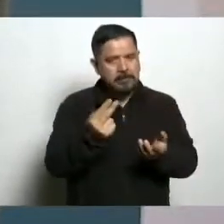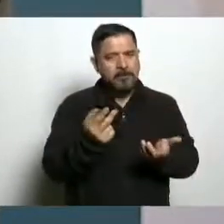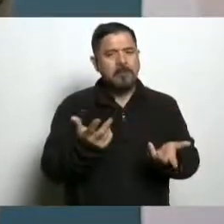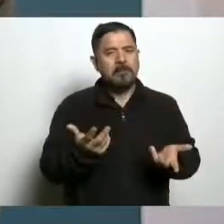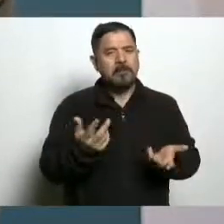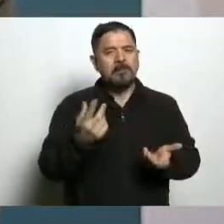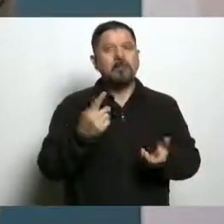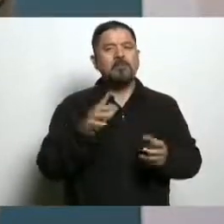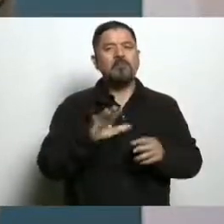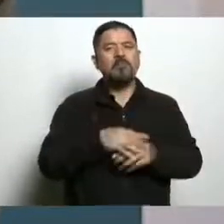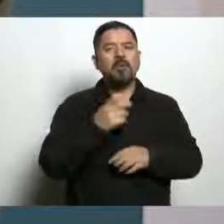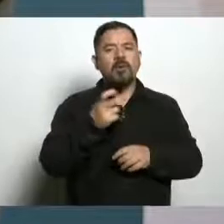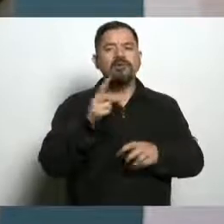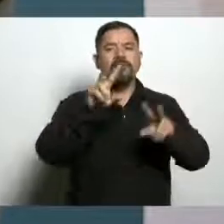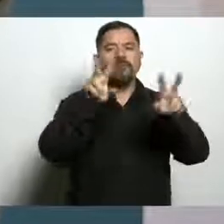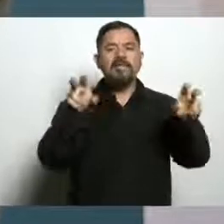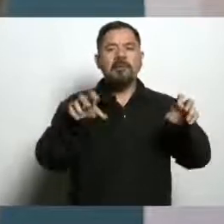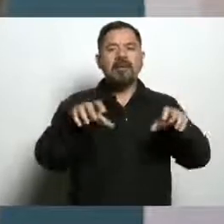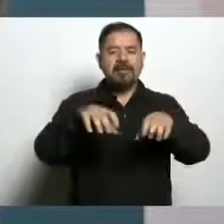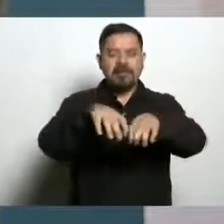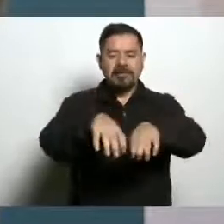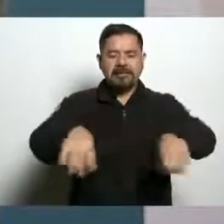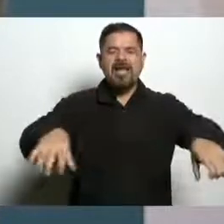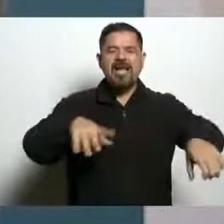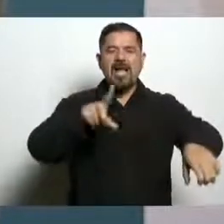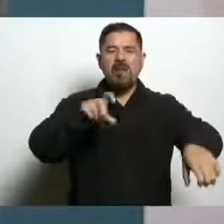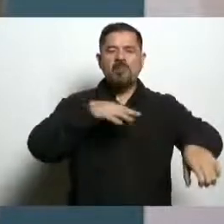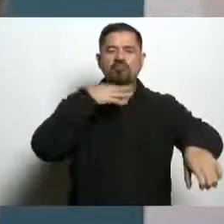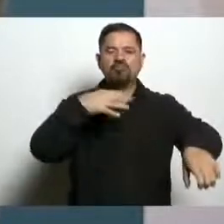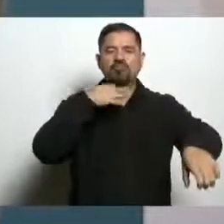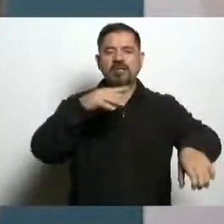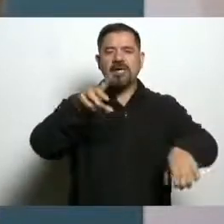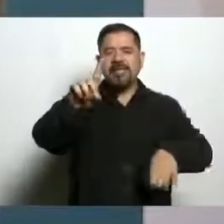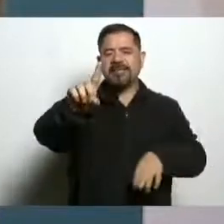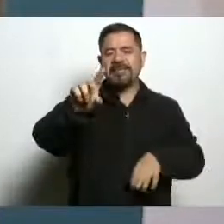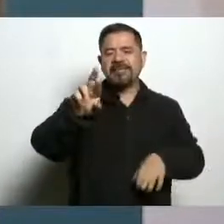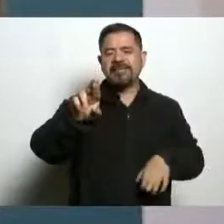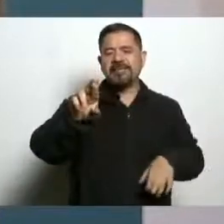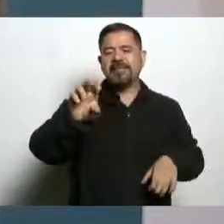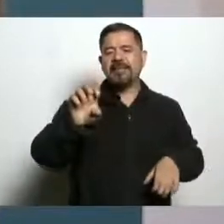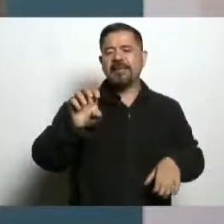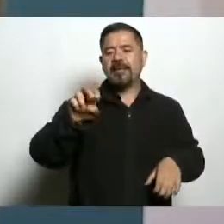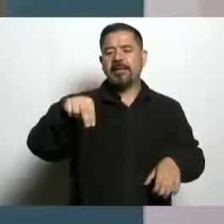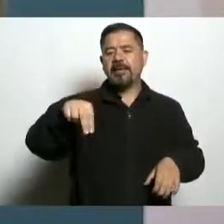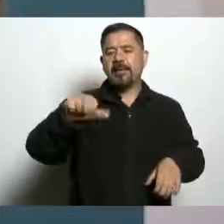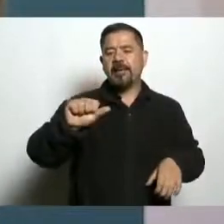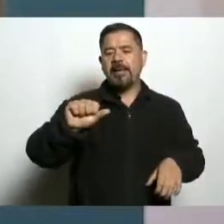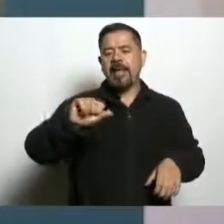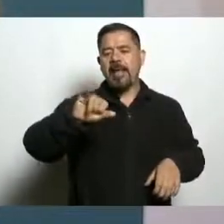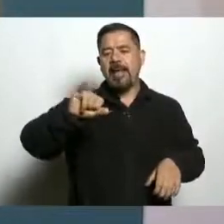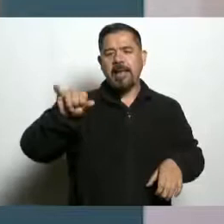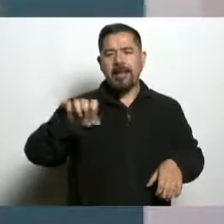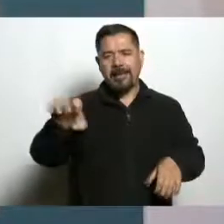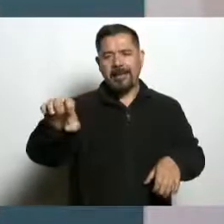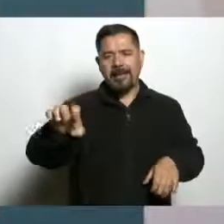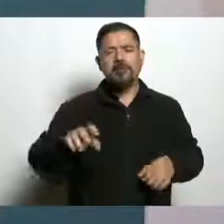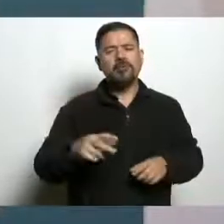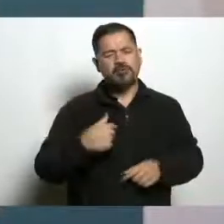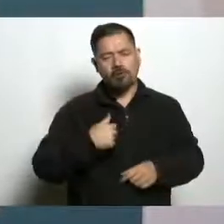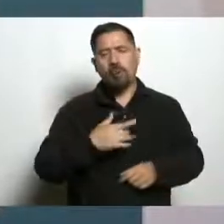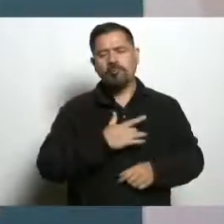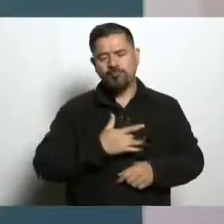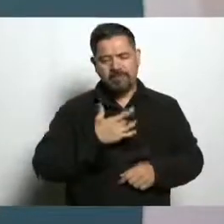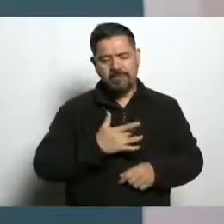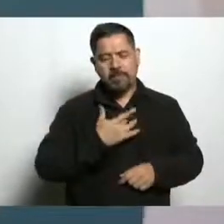el drenaje. La verdad que estoy muy contento de estar aquí. Desde luego